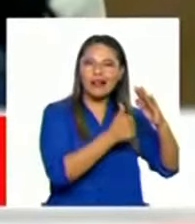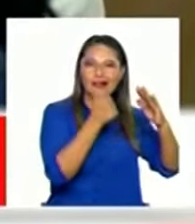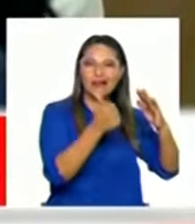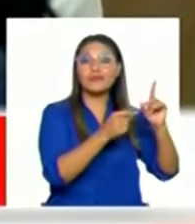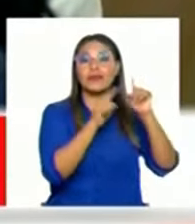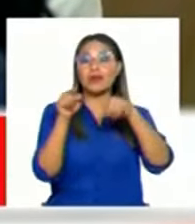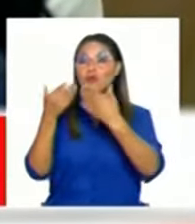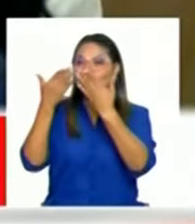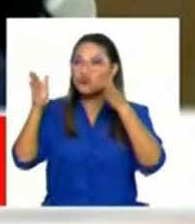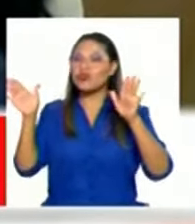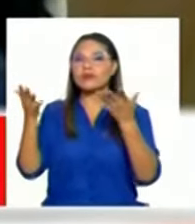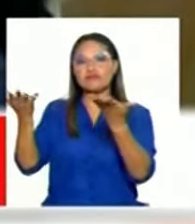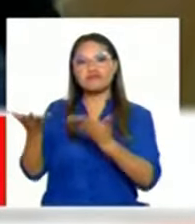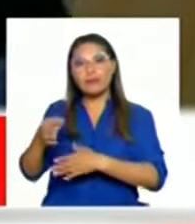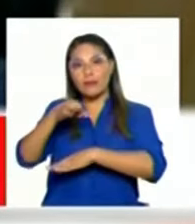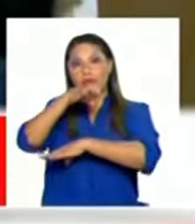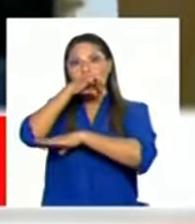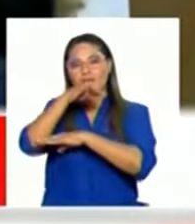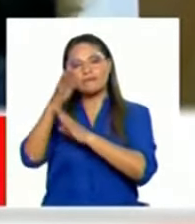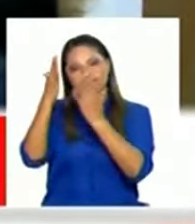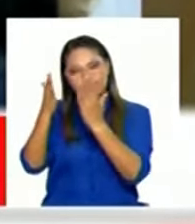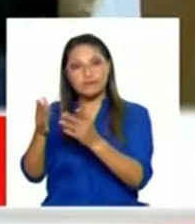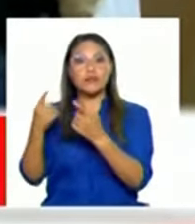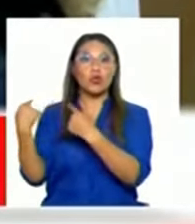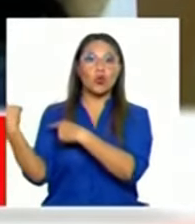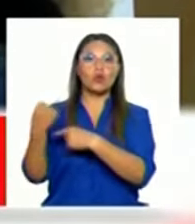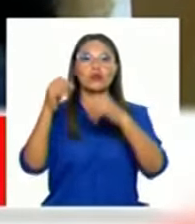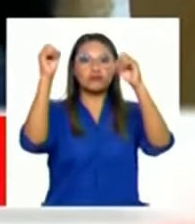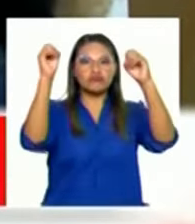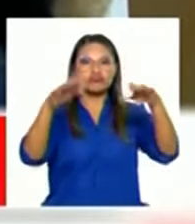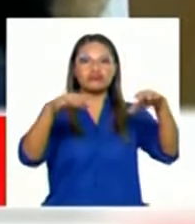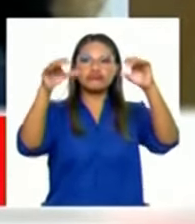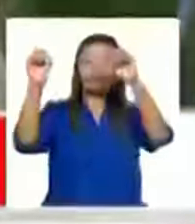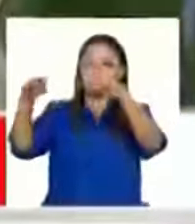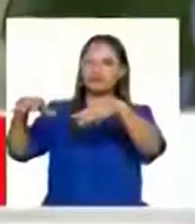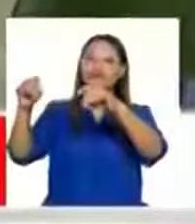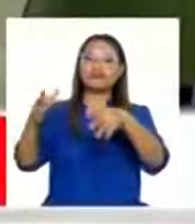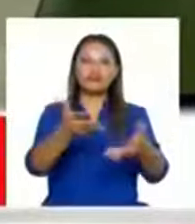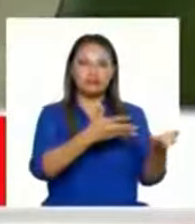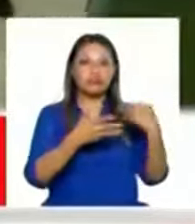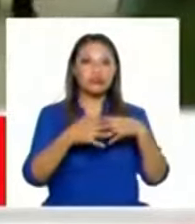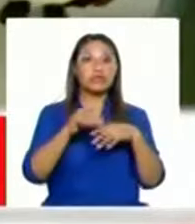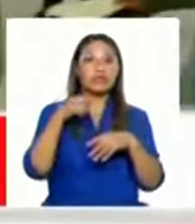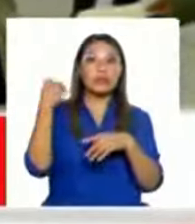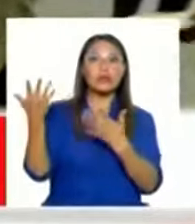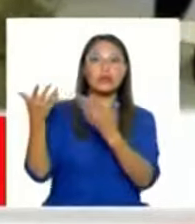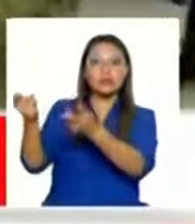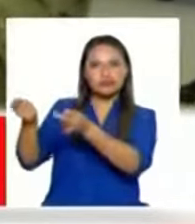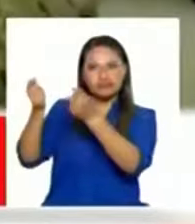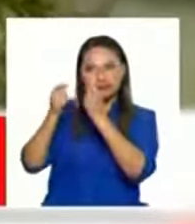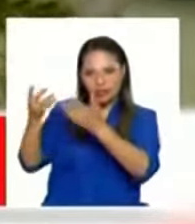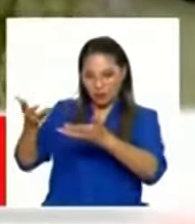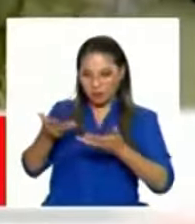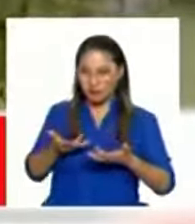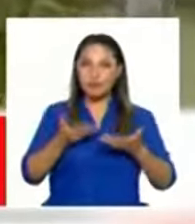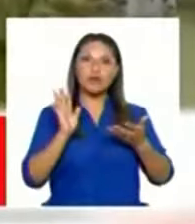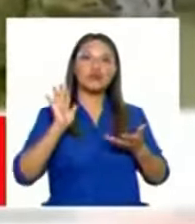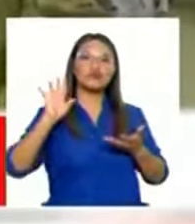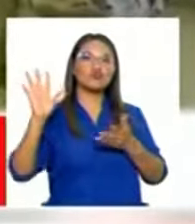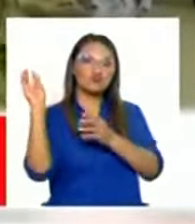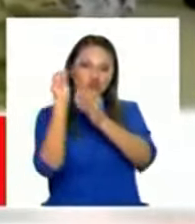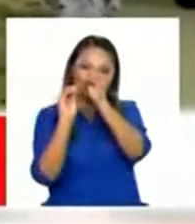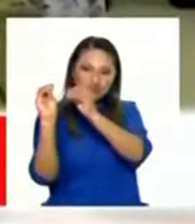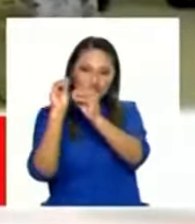Al finalizar la ceremonia, el Papa dio su bendición a todos los presentes y antes de retirarse recibió algunos obsequios elaborados por las